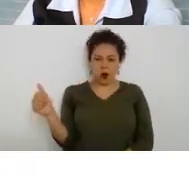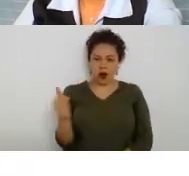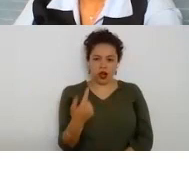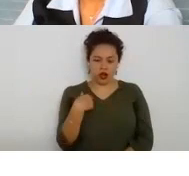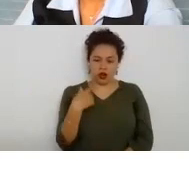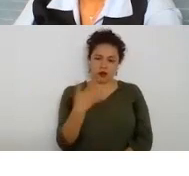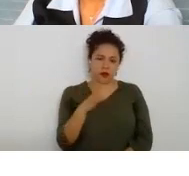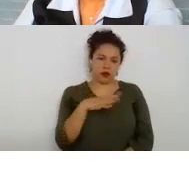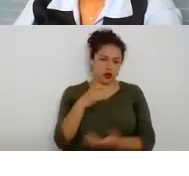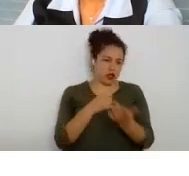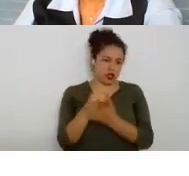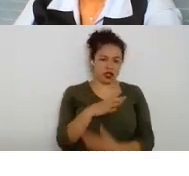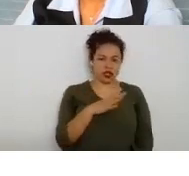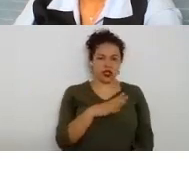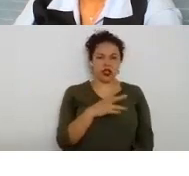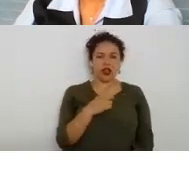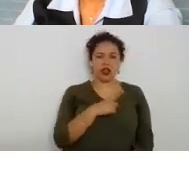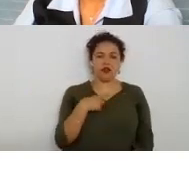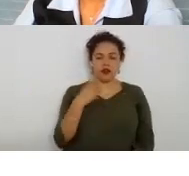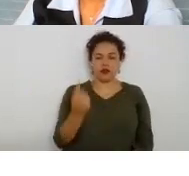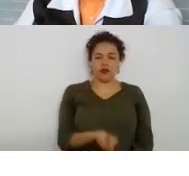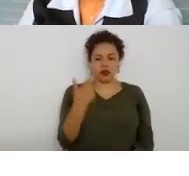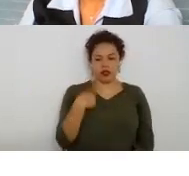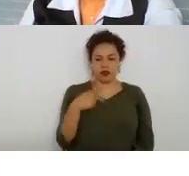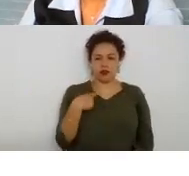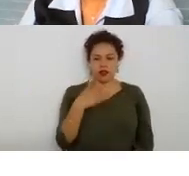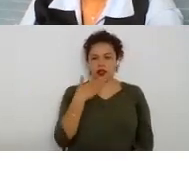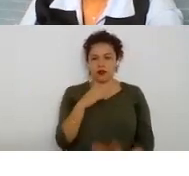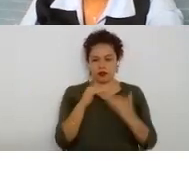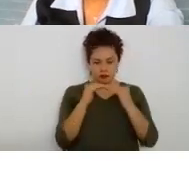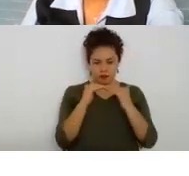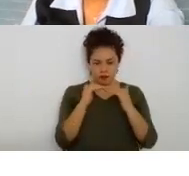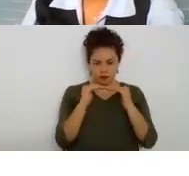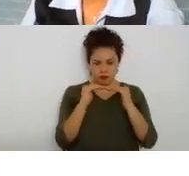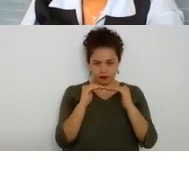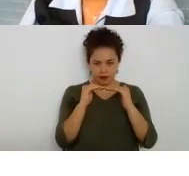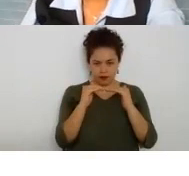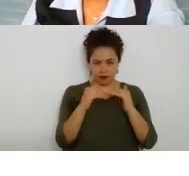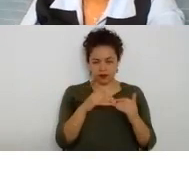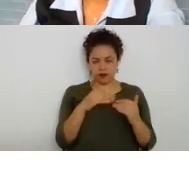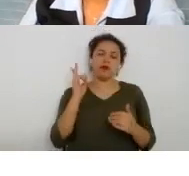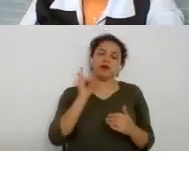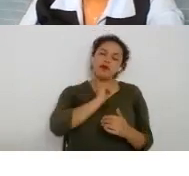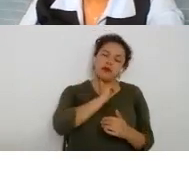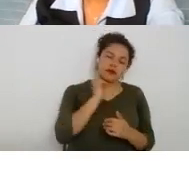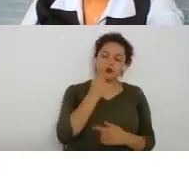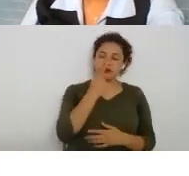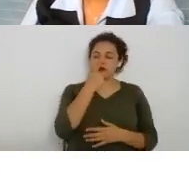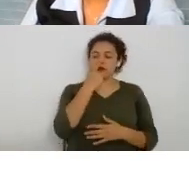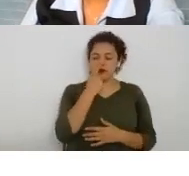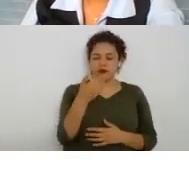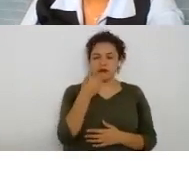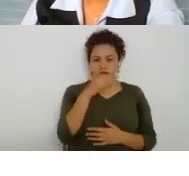hacer, primero tengo que asegurarme que la víctima esté estable. ¿Ok? Voy a atender o revisar los